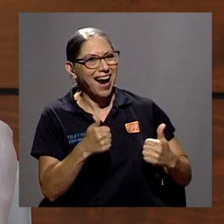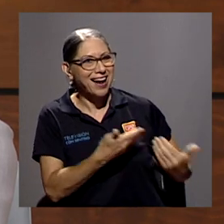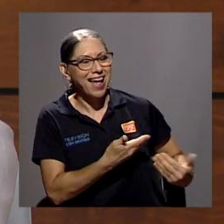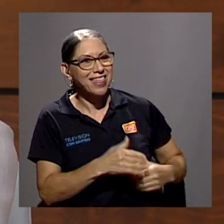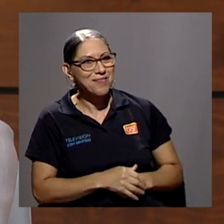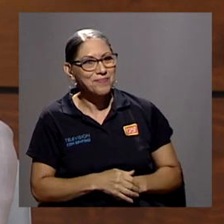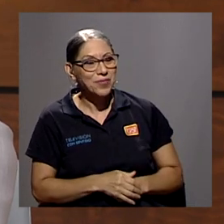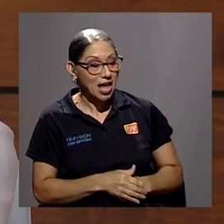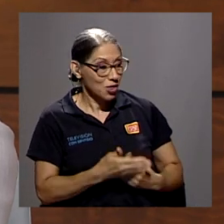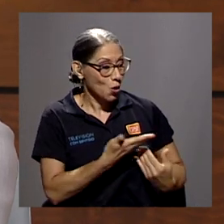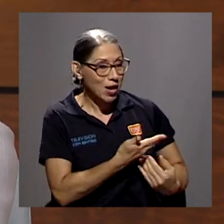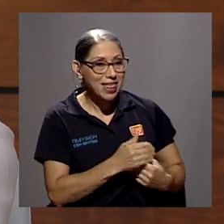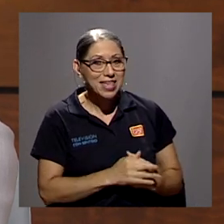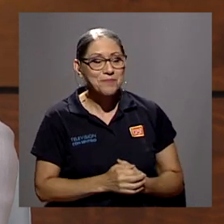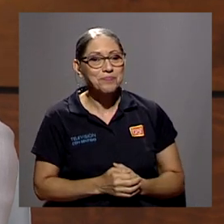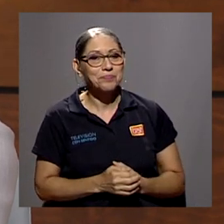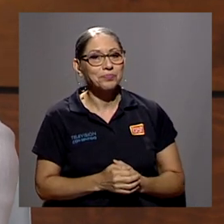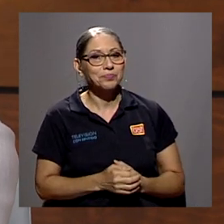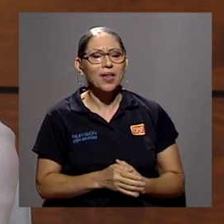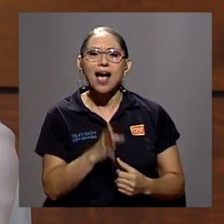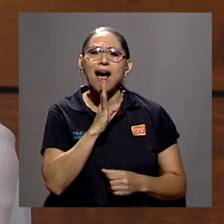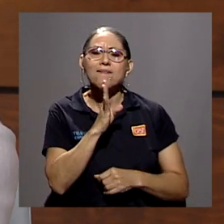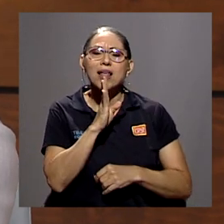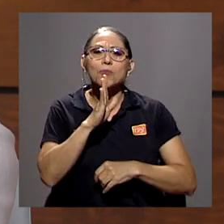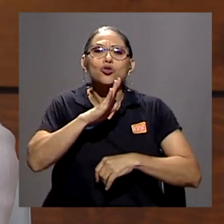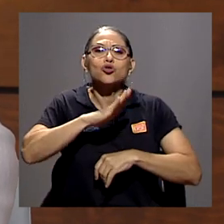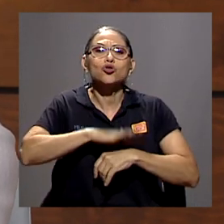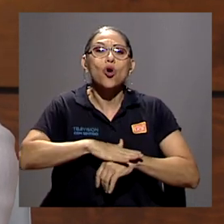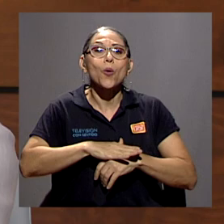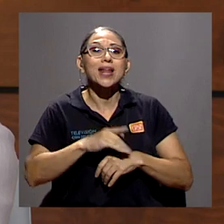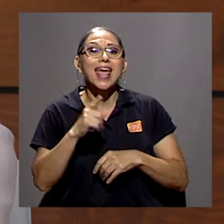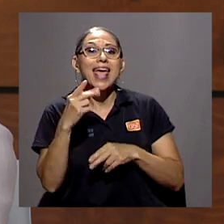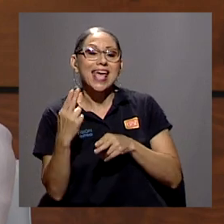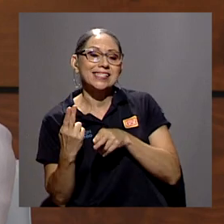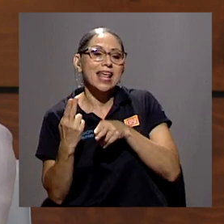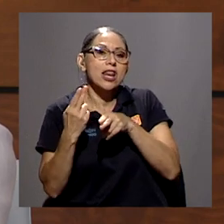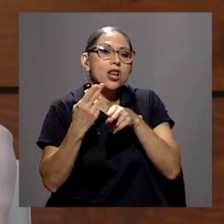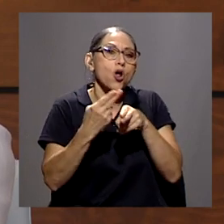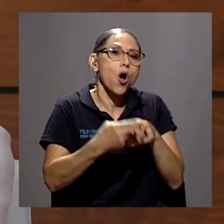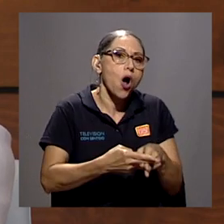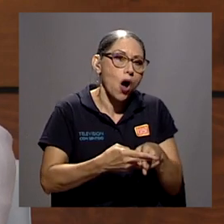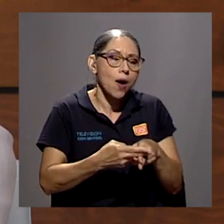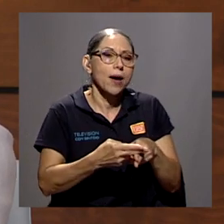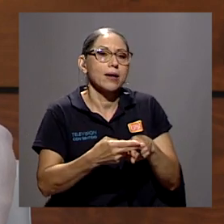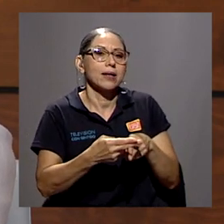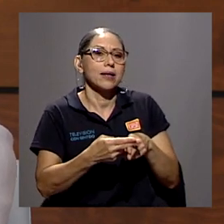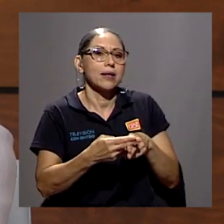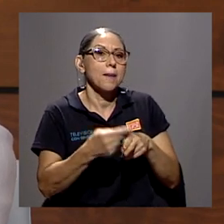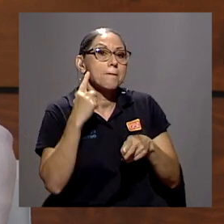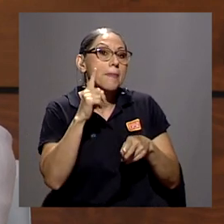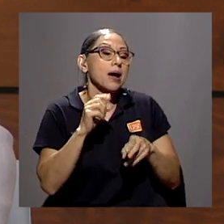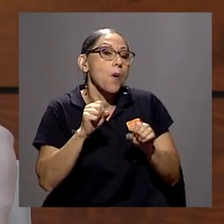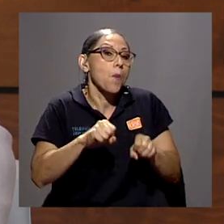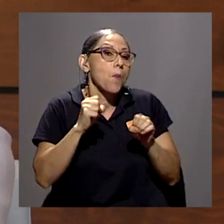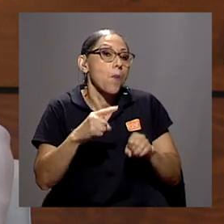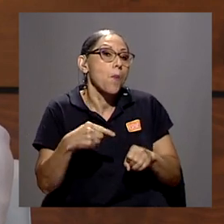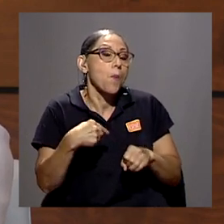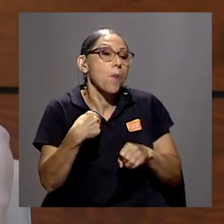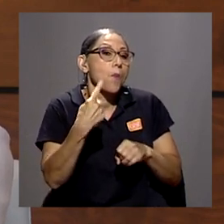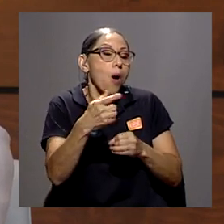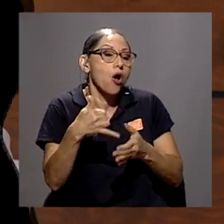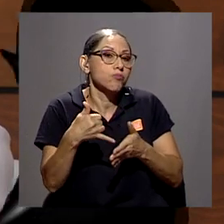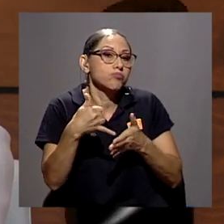donde hablemos de esa nominación el significado de la nominación y las dos obras